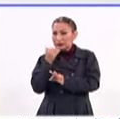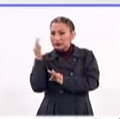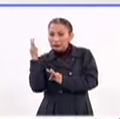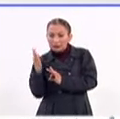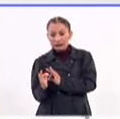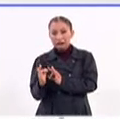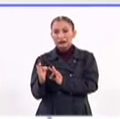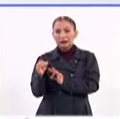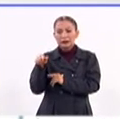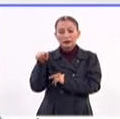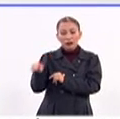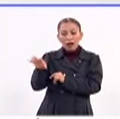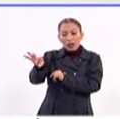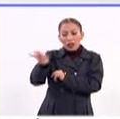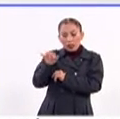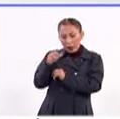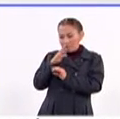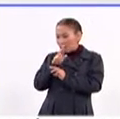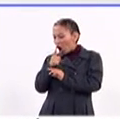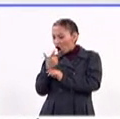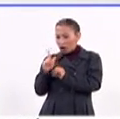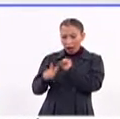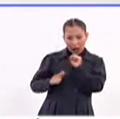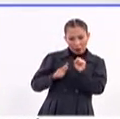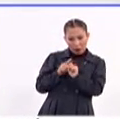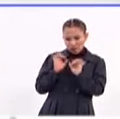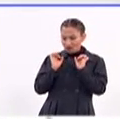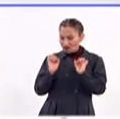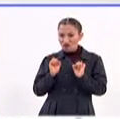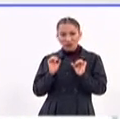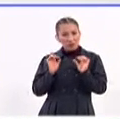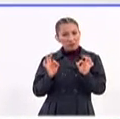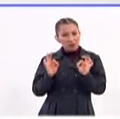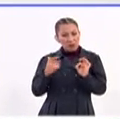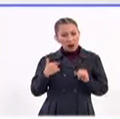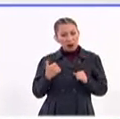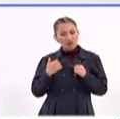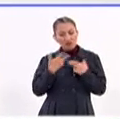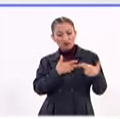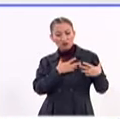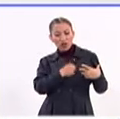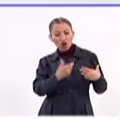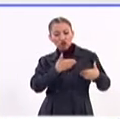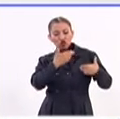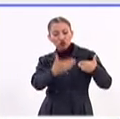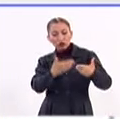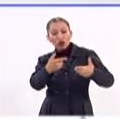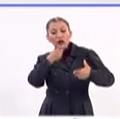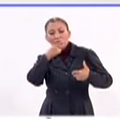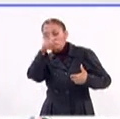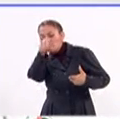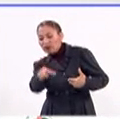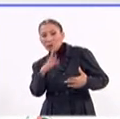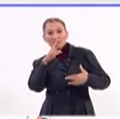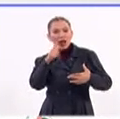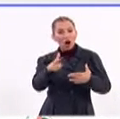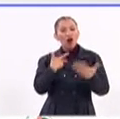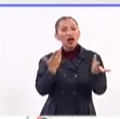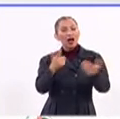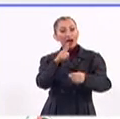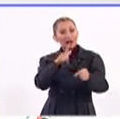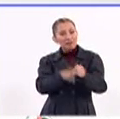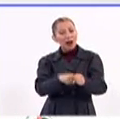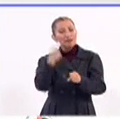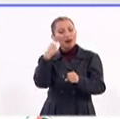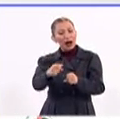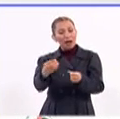con la mayor certeza a los mejores animales para que procreen y nos den a las mejores crías